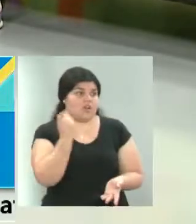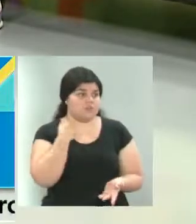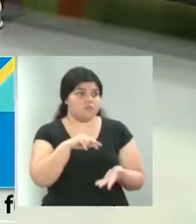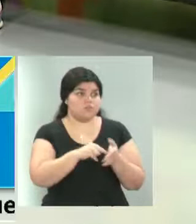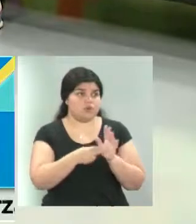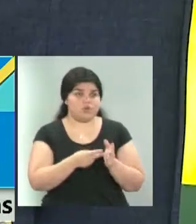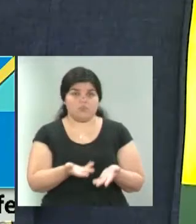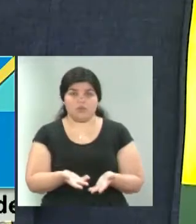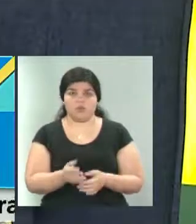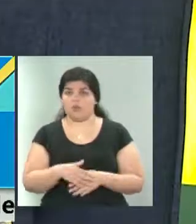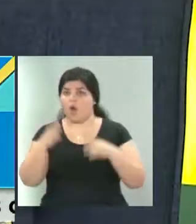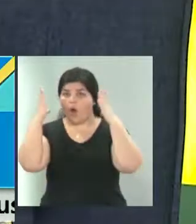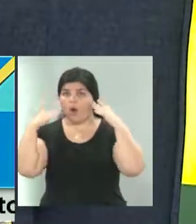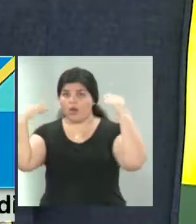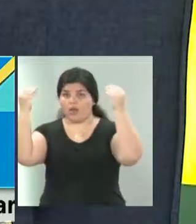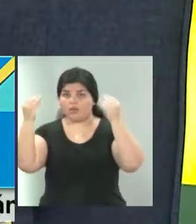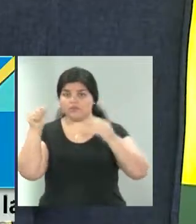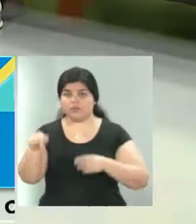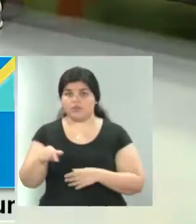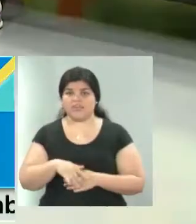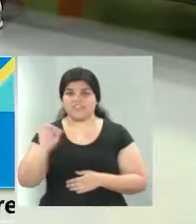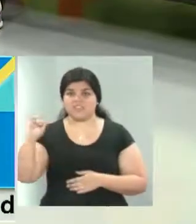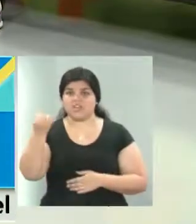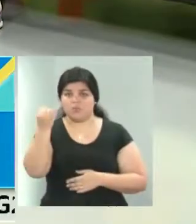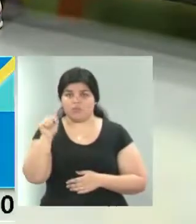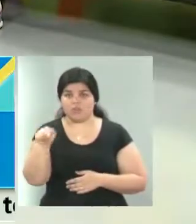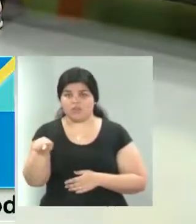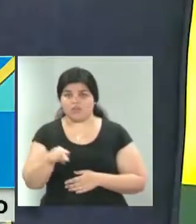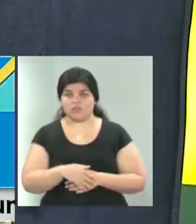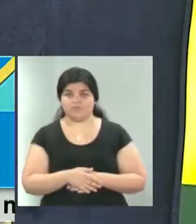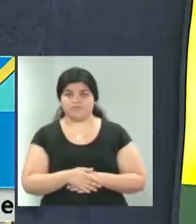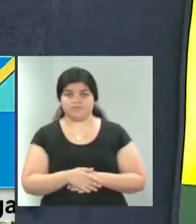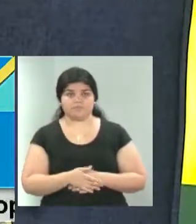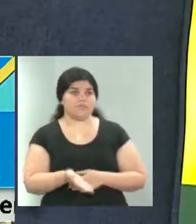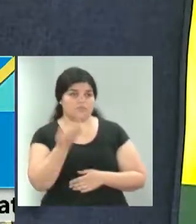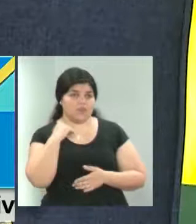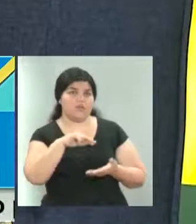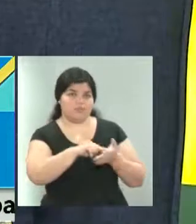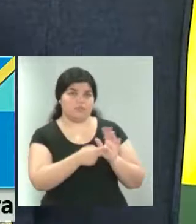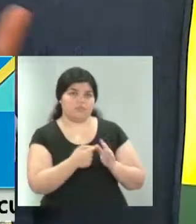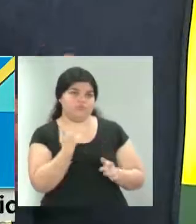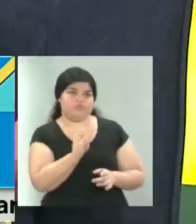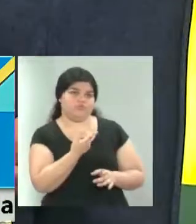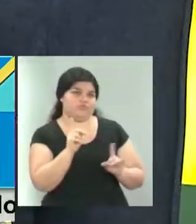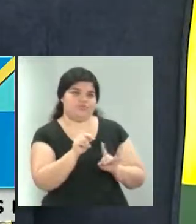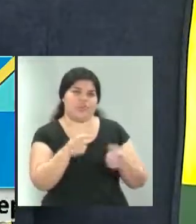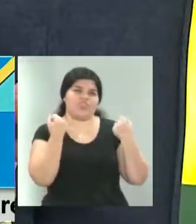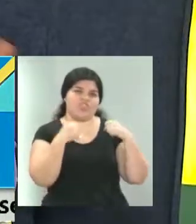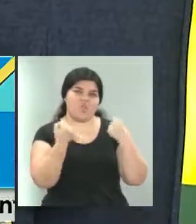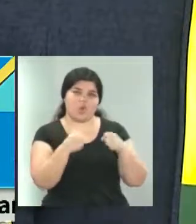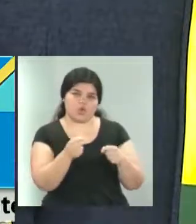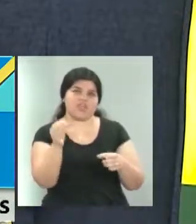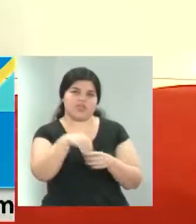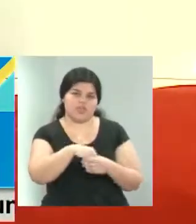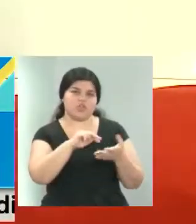en la Champions. Sí, en la Champions. Uh-huh. Sí. Tuvimos un problema ayer. tuvimos, digo, tuvimos el deporte. Pero voy a esto, no es